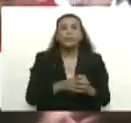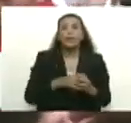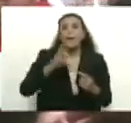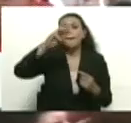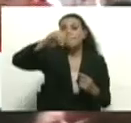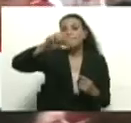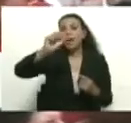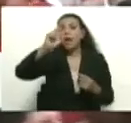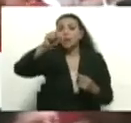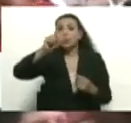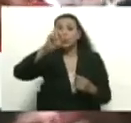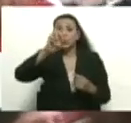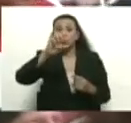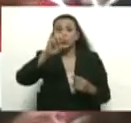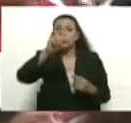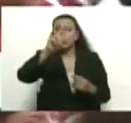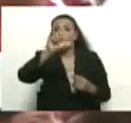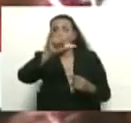Manuel Rincón.